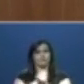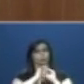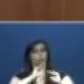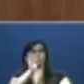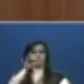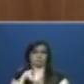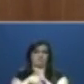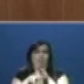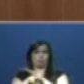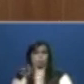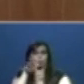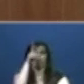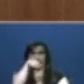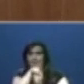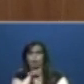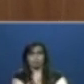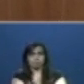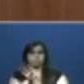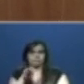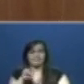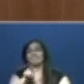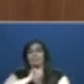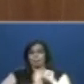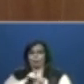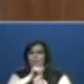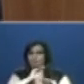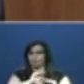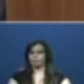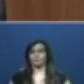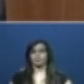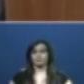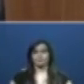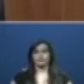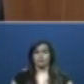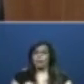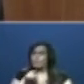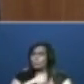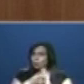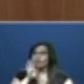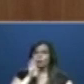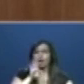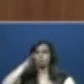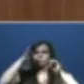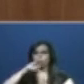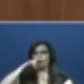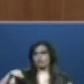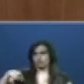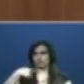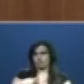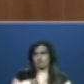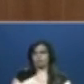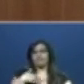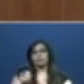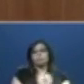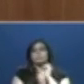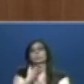pues ellos son quienes toman las decisiones fundamentales del sistema este proyecto se concretará en 2014 con la Constitución de unidades